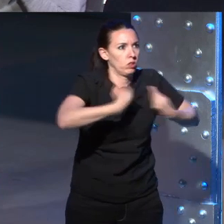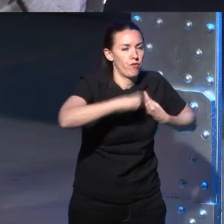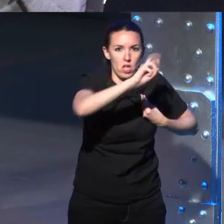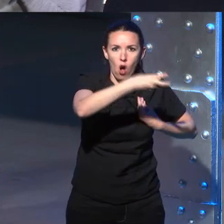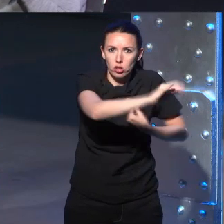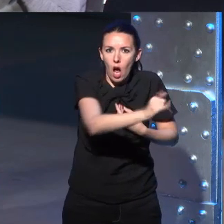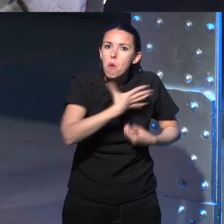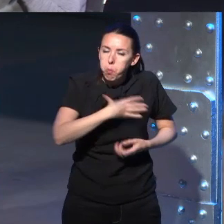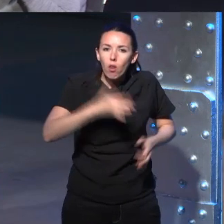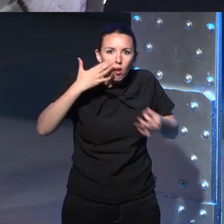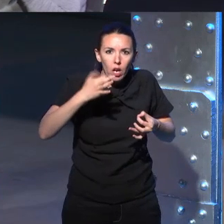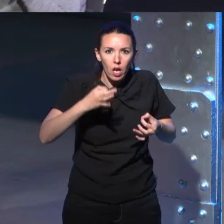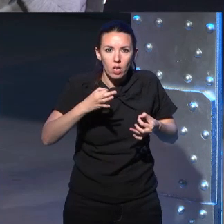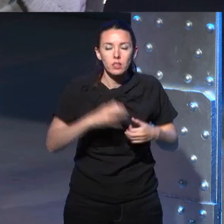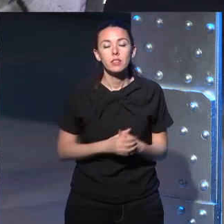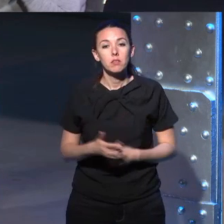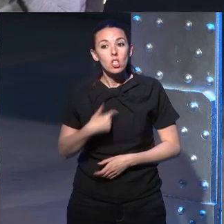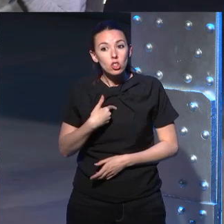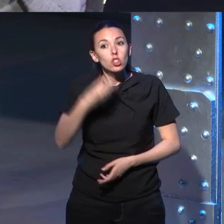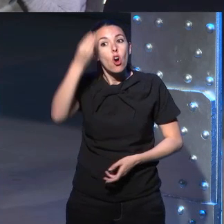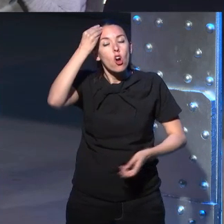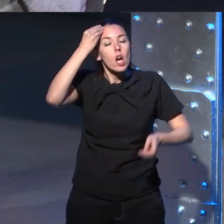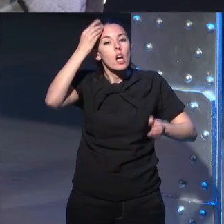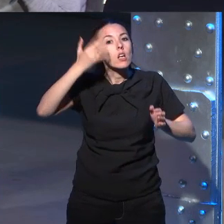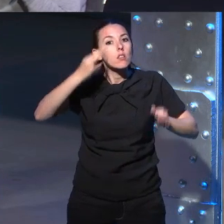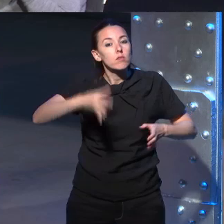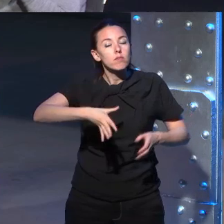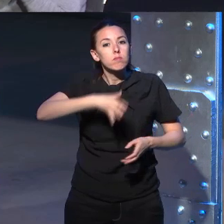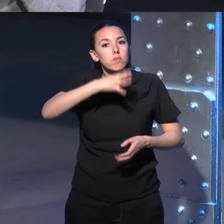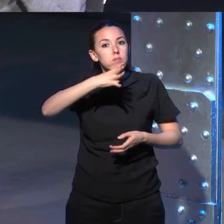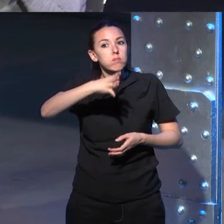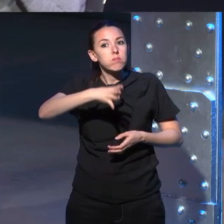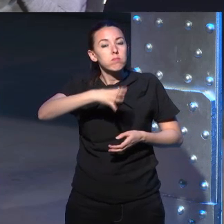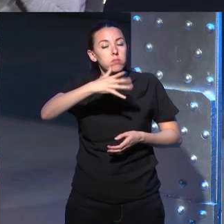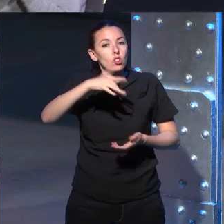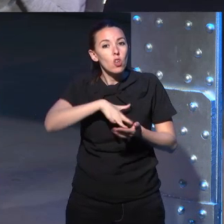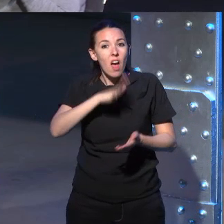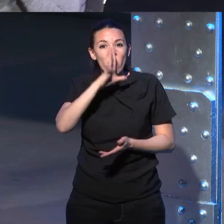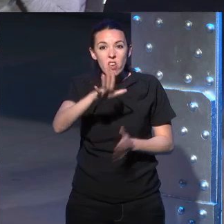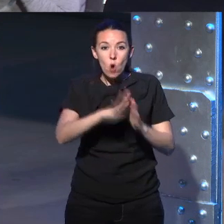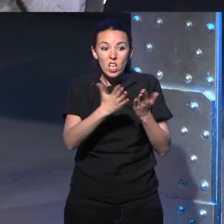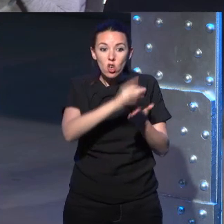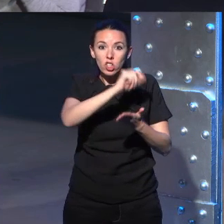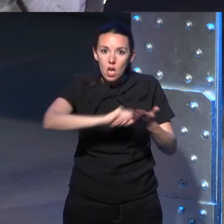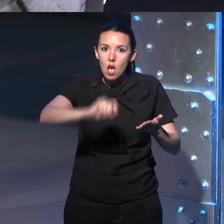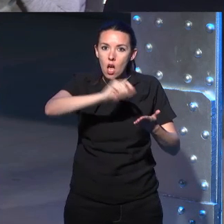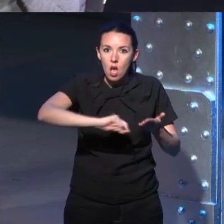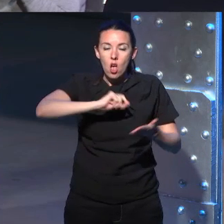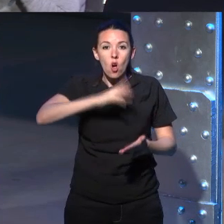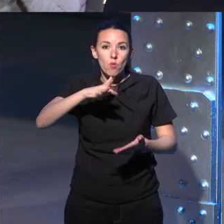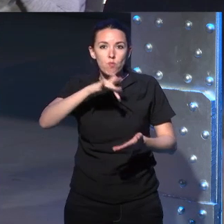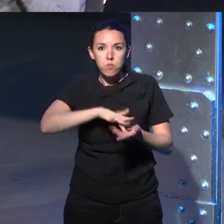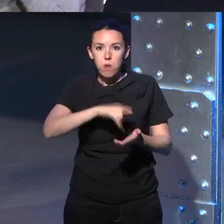Y lo que yo creo, y razón por la cual me tardo hasta 5 años escribiendo un libro, es que esto es lo que me va a